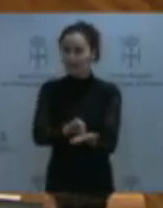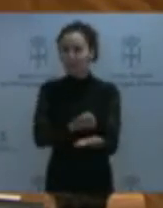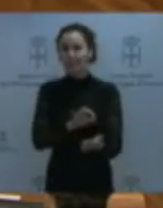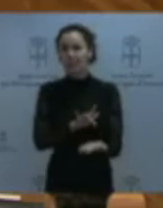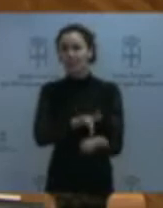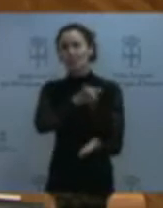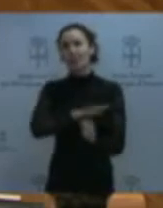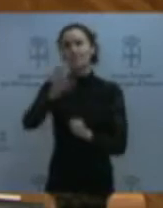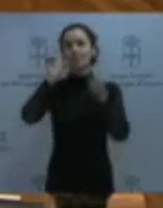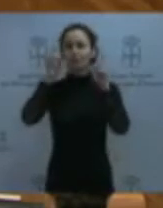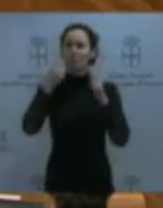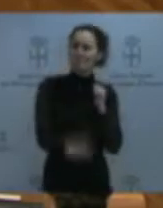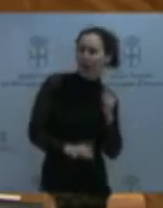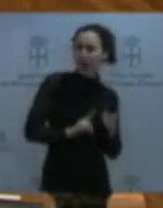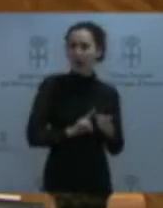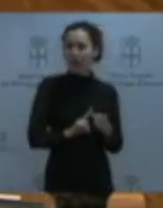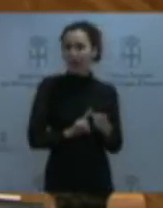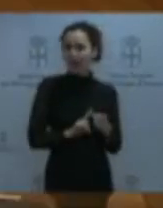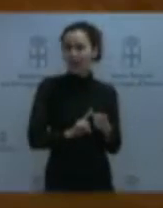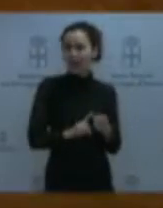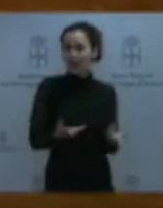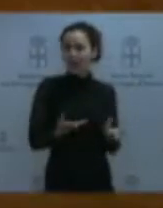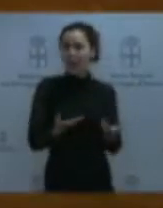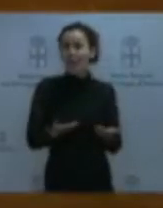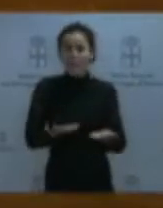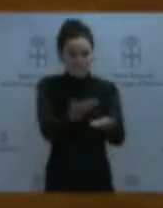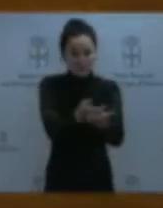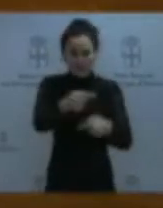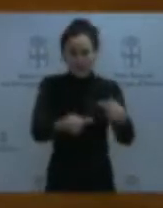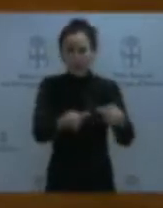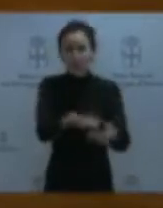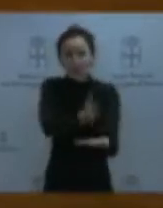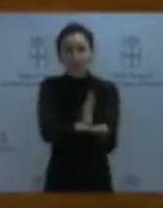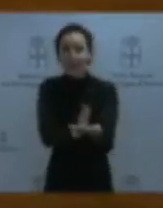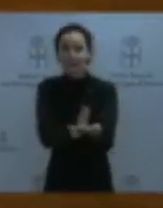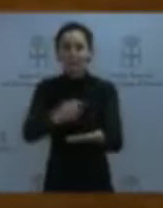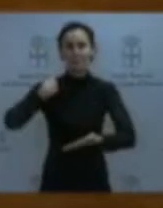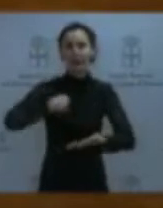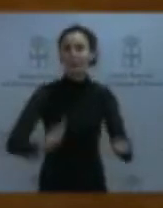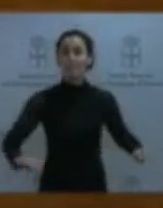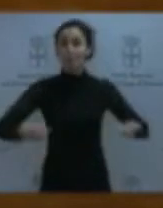le parece mal. Pero cuando habla de educación, lo que le pide es a las familias que paguen una parte. Eso no es copago.